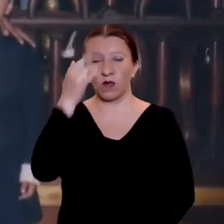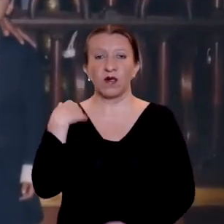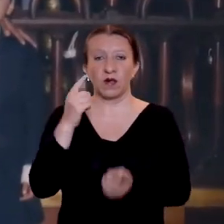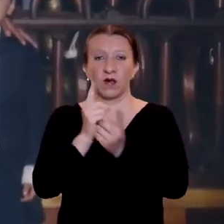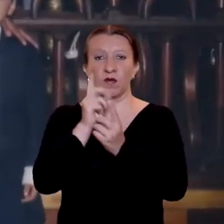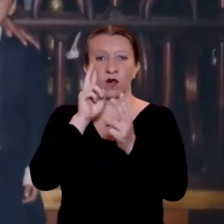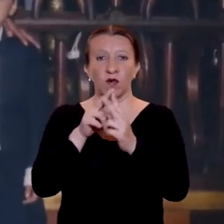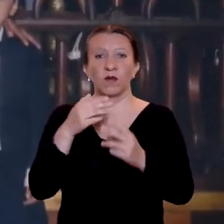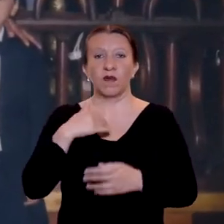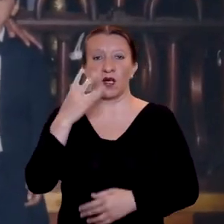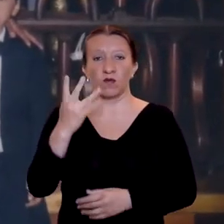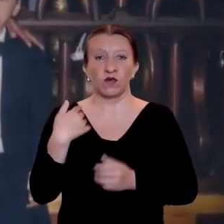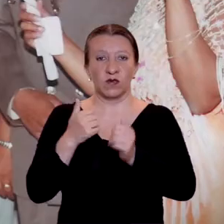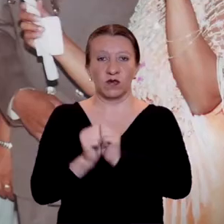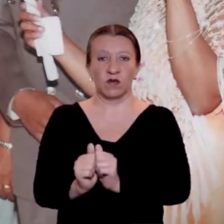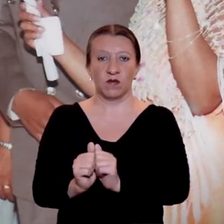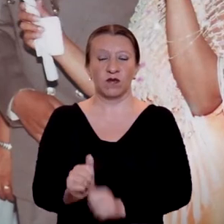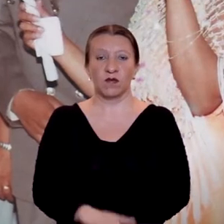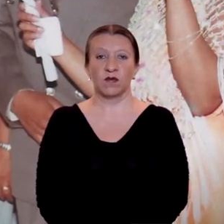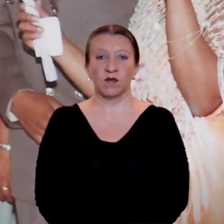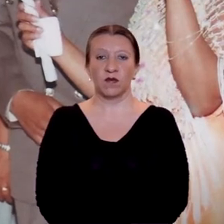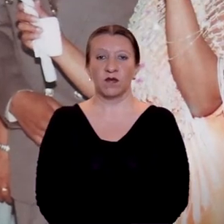haber conocido a la esposa que está a mi lado,